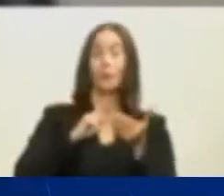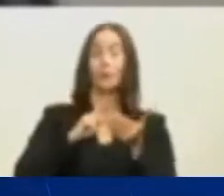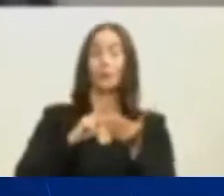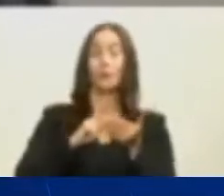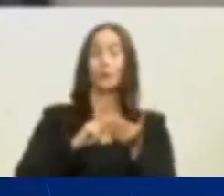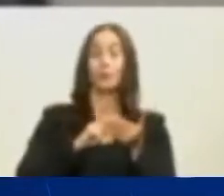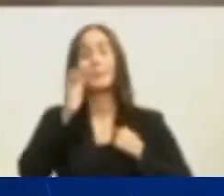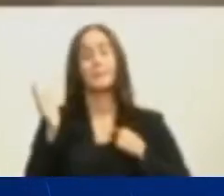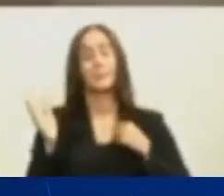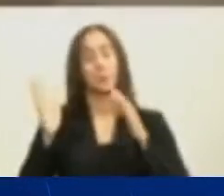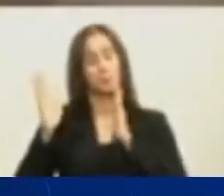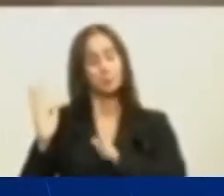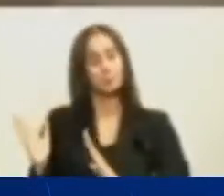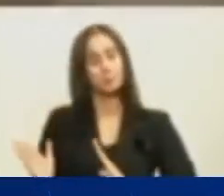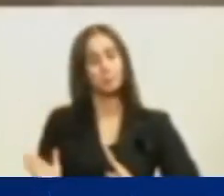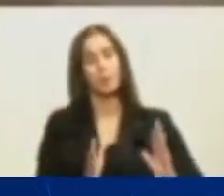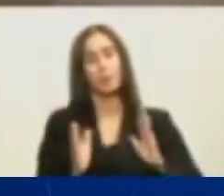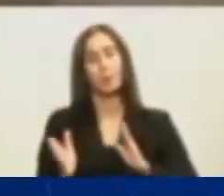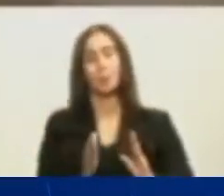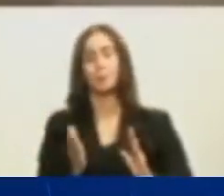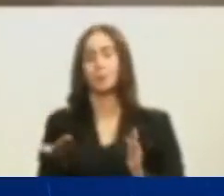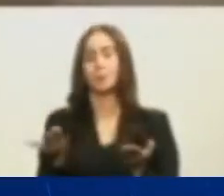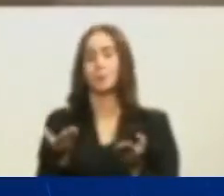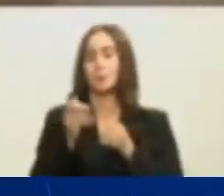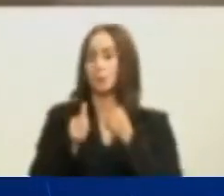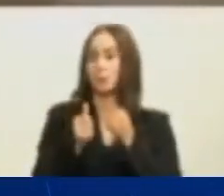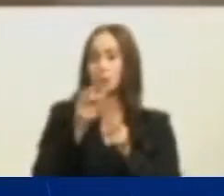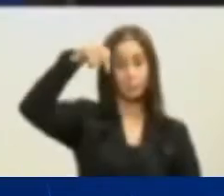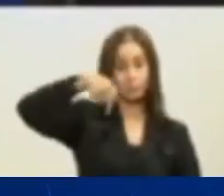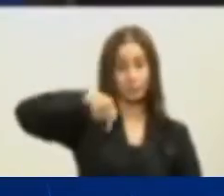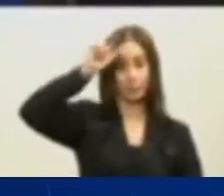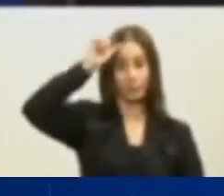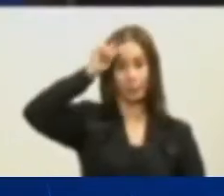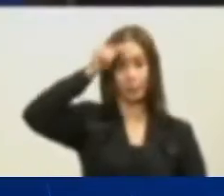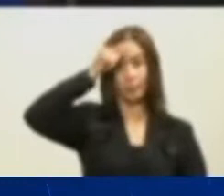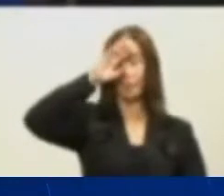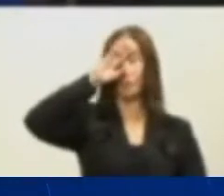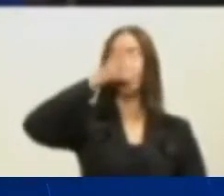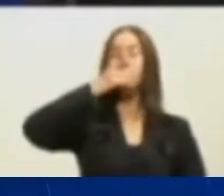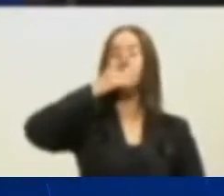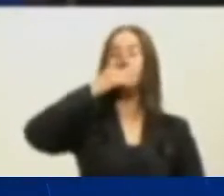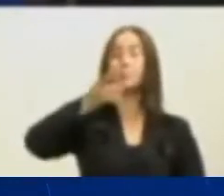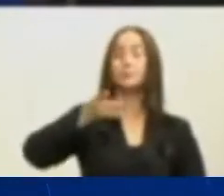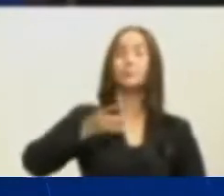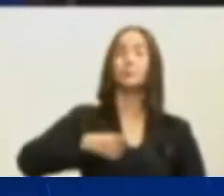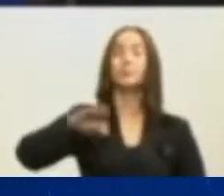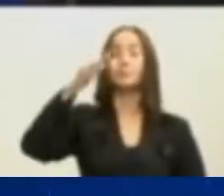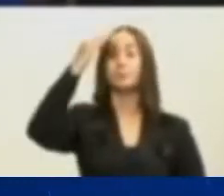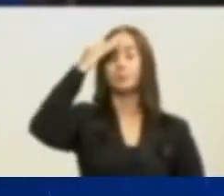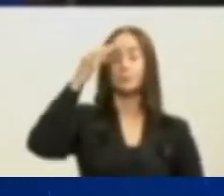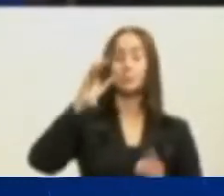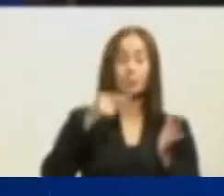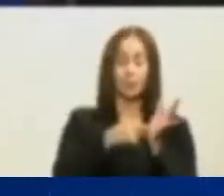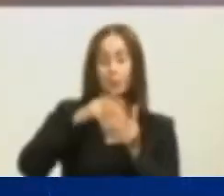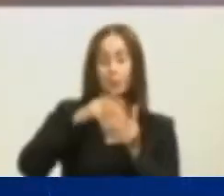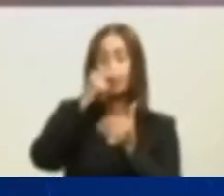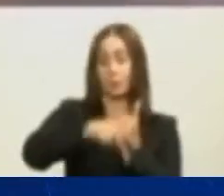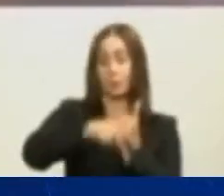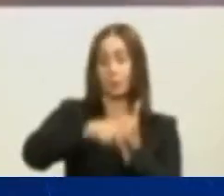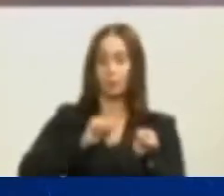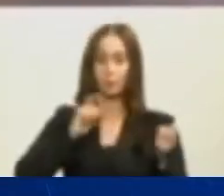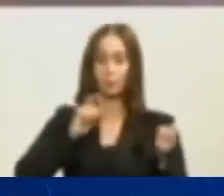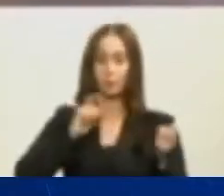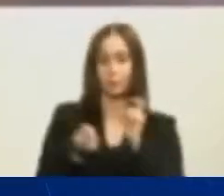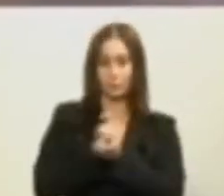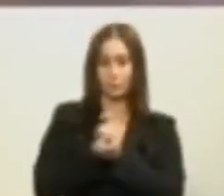primer año de implementación de este proyecto se busca construir 11.000 nuevas viviendas y 17.000 en los años posteriores y que esto